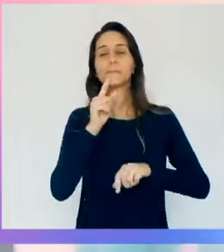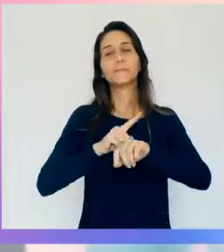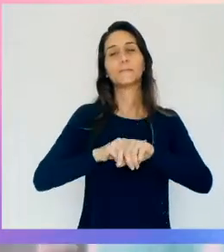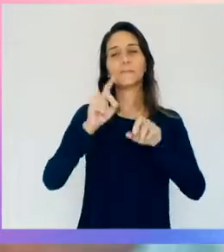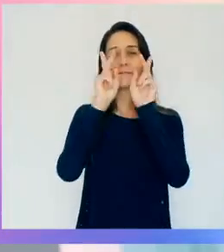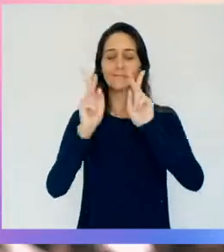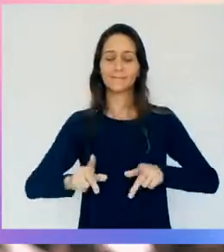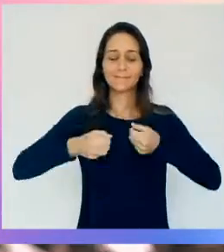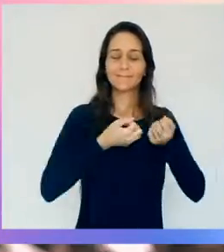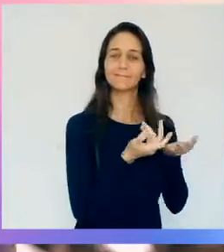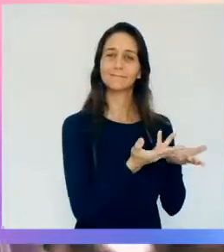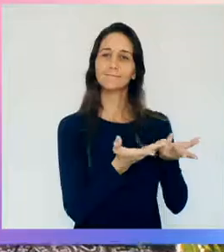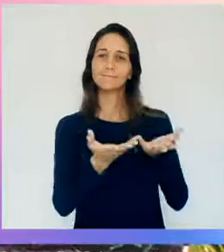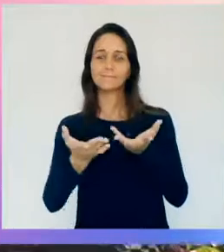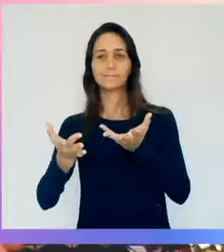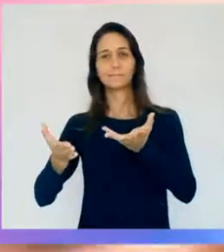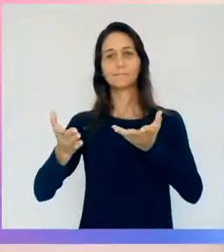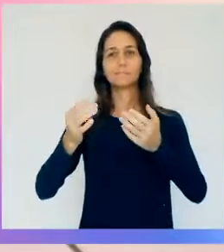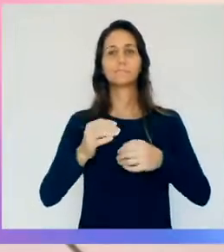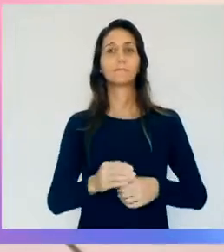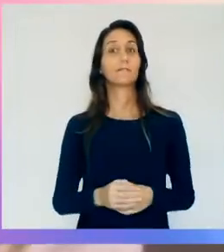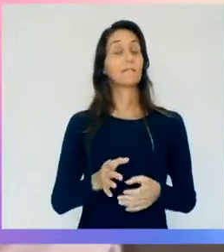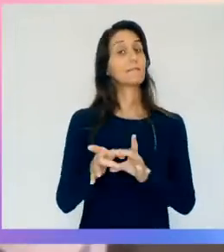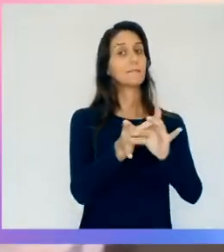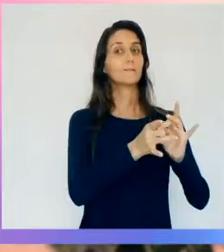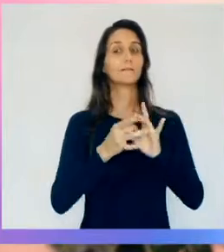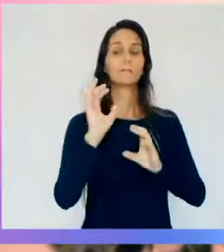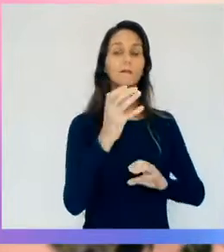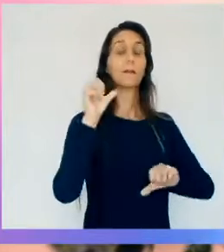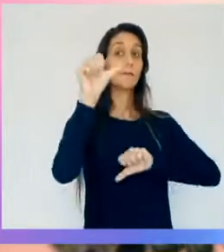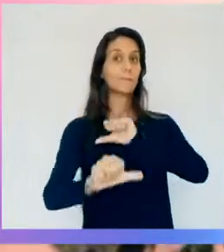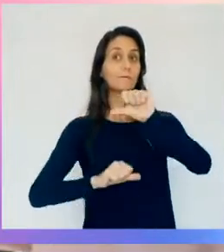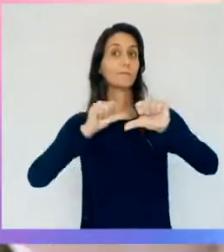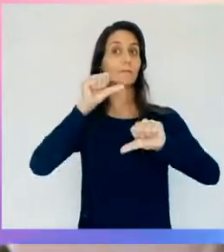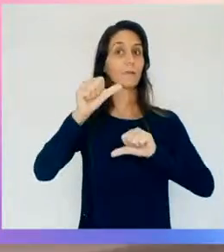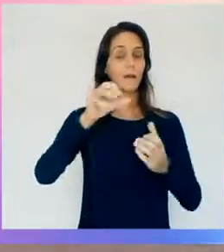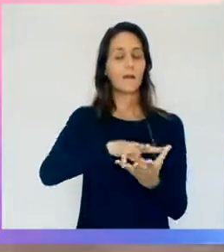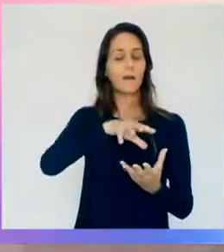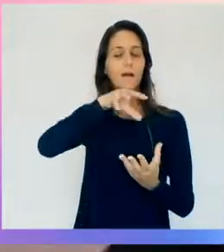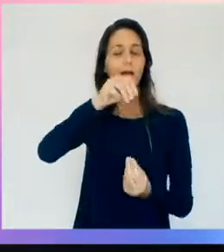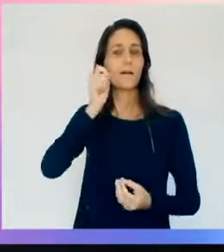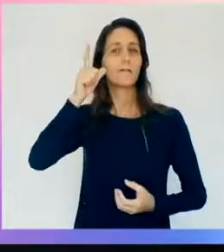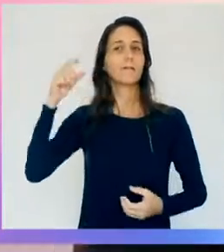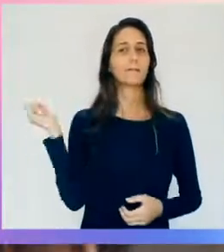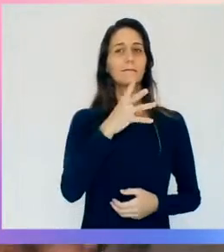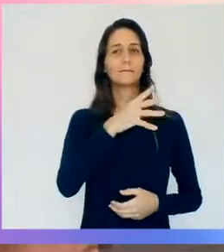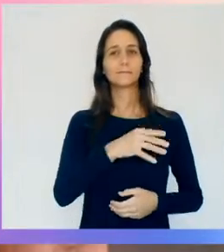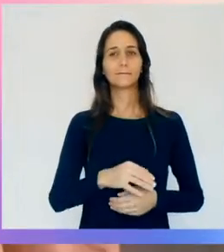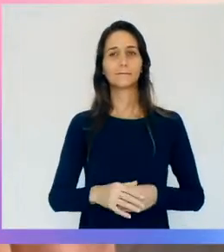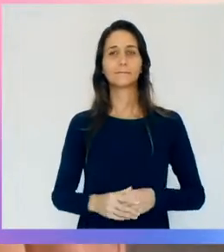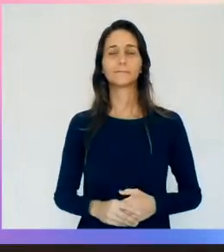Porque ainda é tempo de semear a paz. Para que unidos cambiemos los acontecimientos para un nuevo despertar.